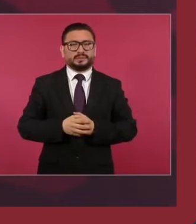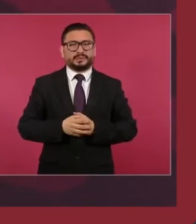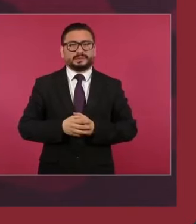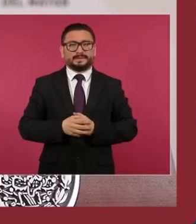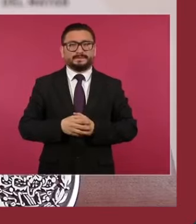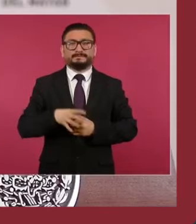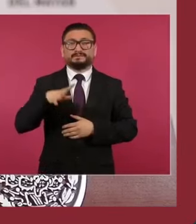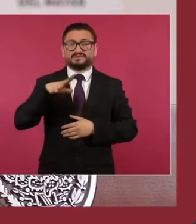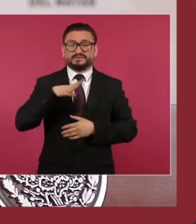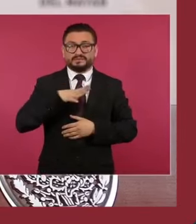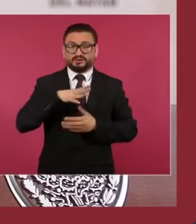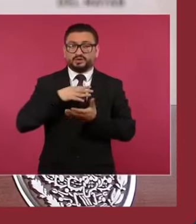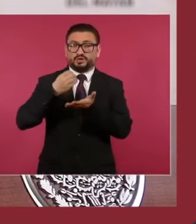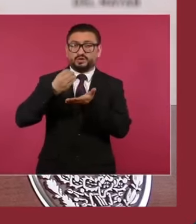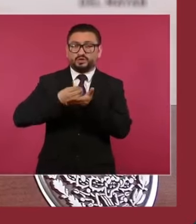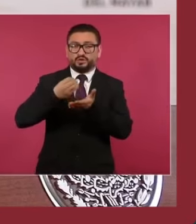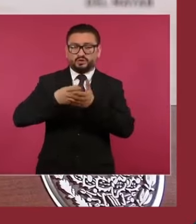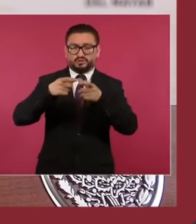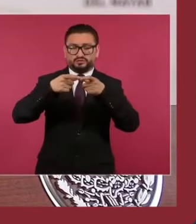lingones de oro.